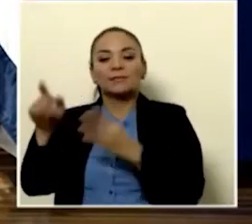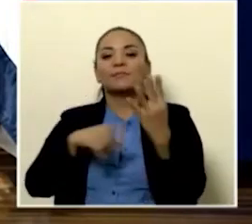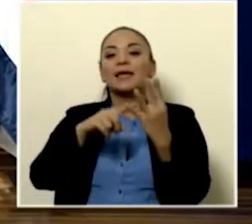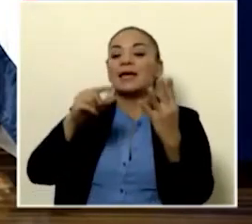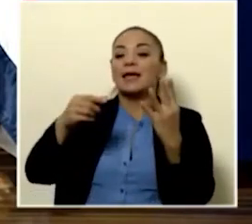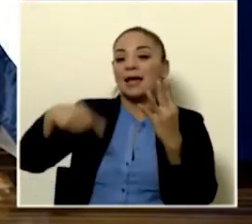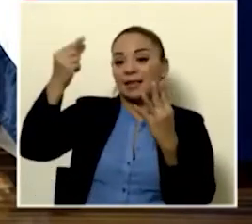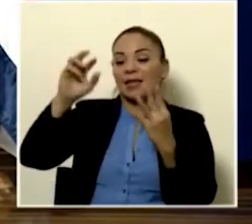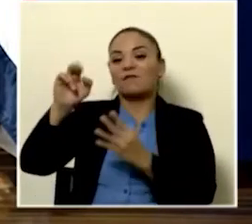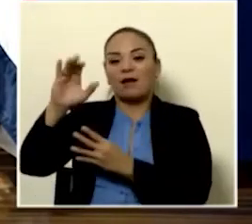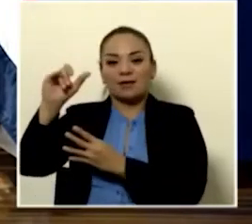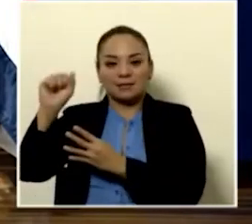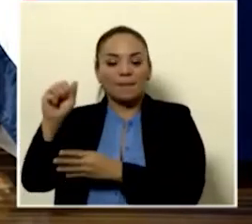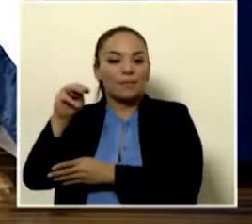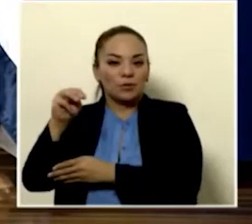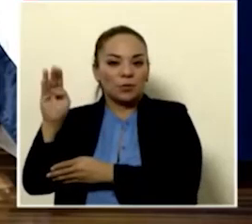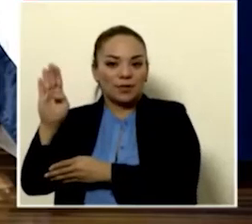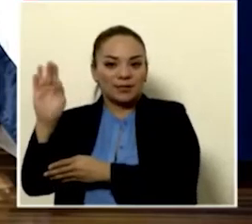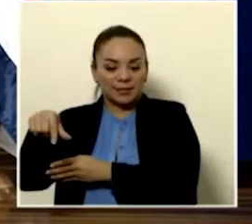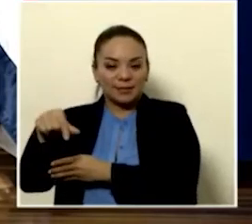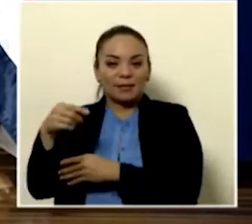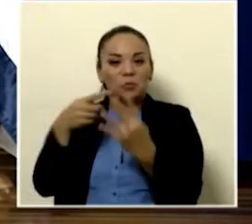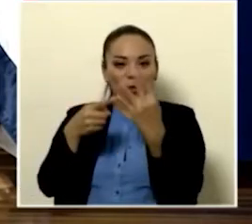gerente general de RACSA, don Mauricio Barrantes Quesada.